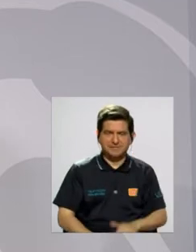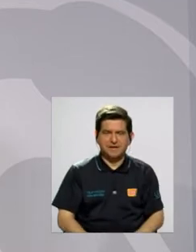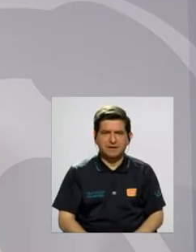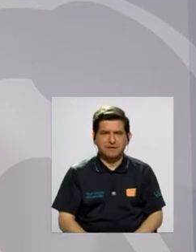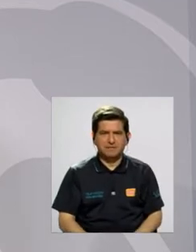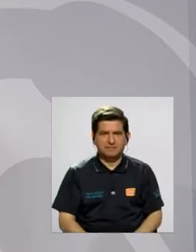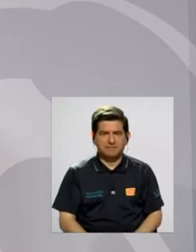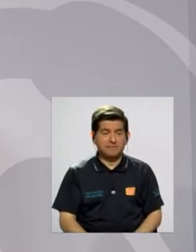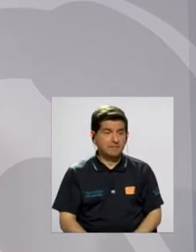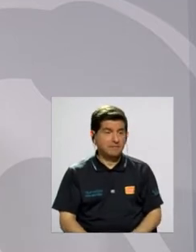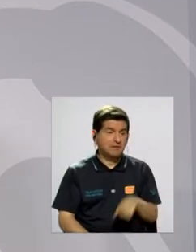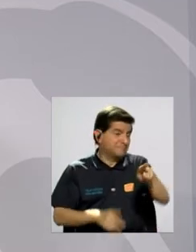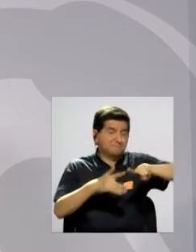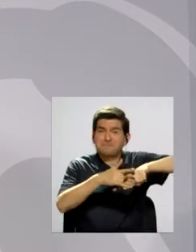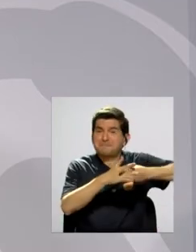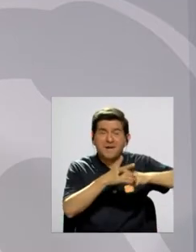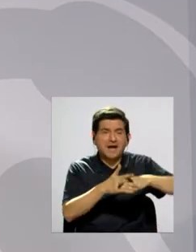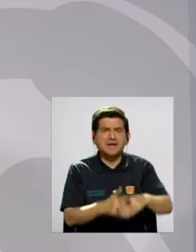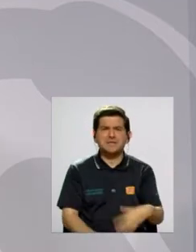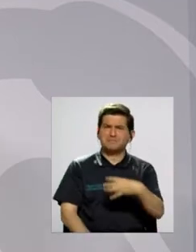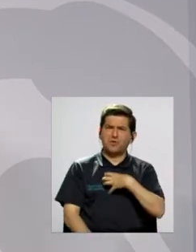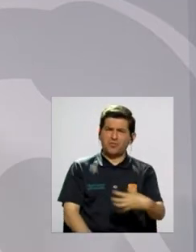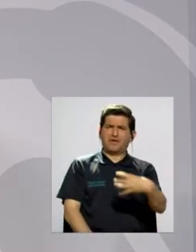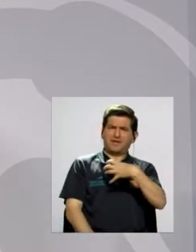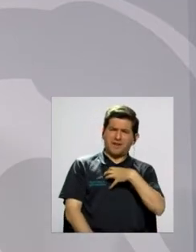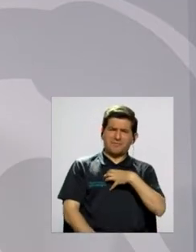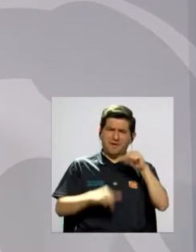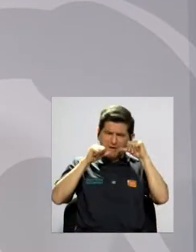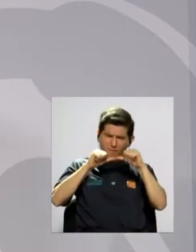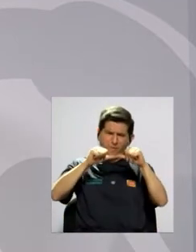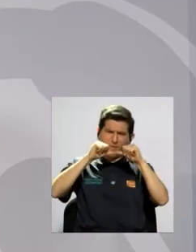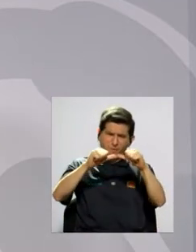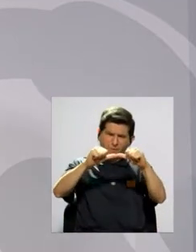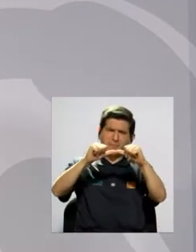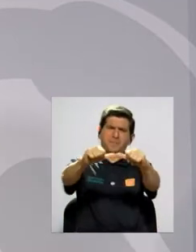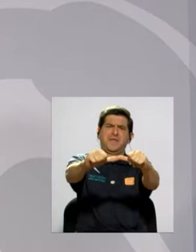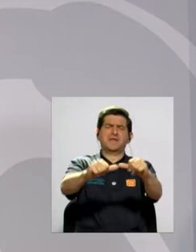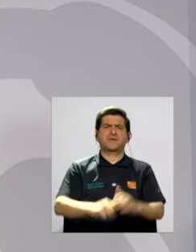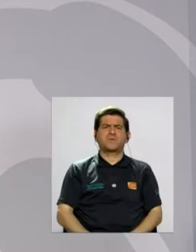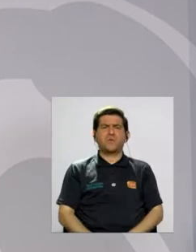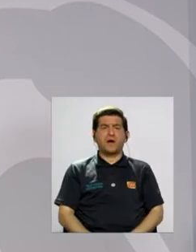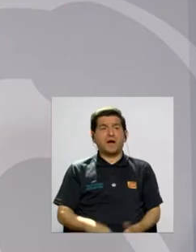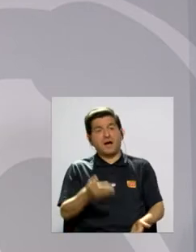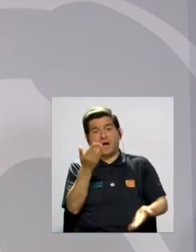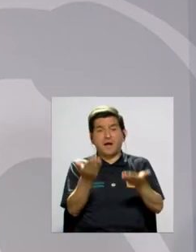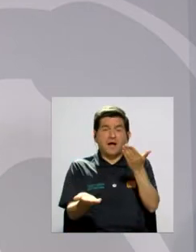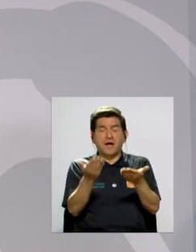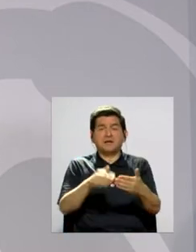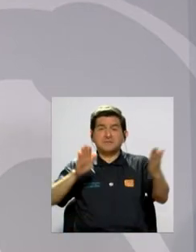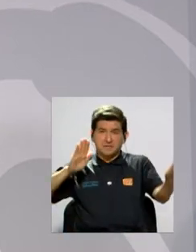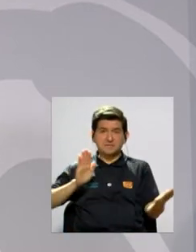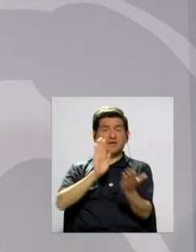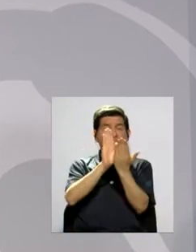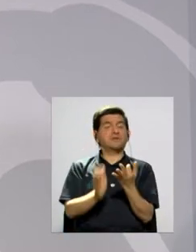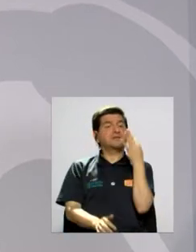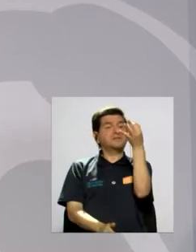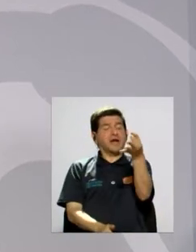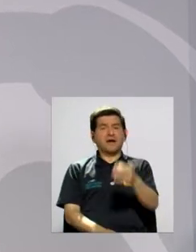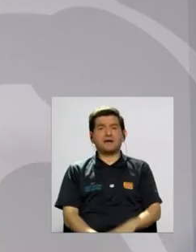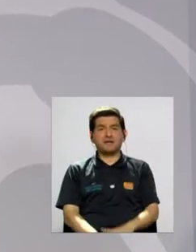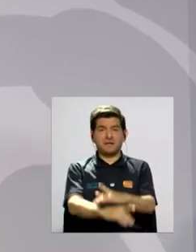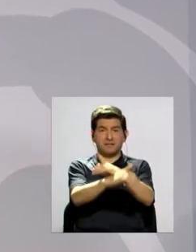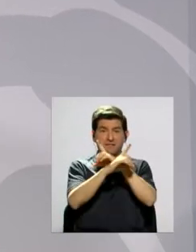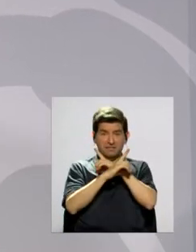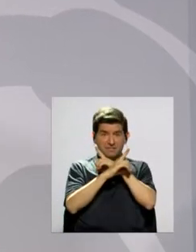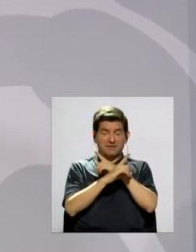van a tener que ser mecanismos de reclamo constante ante los escenarios que podríamos tener de frente. Y yo creo que la Defensoría